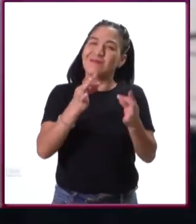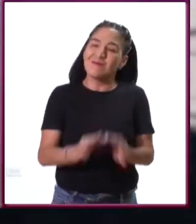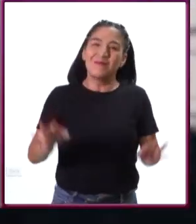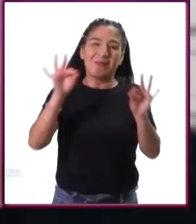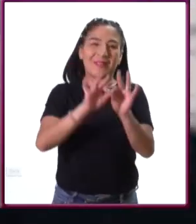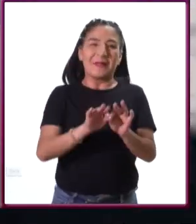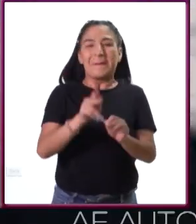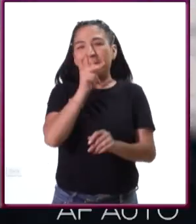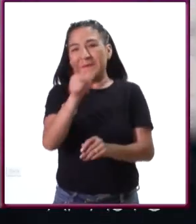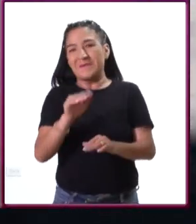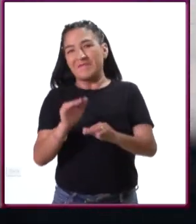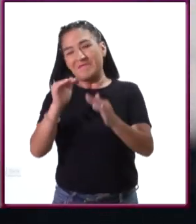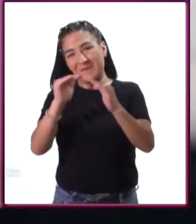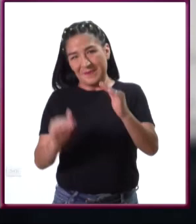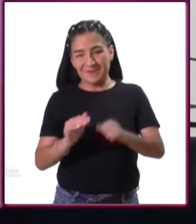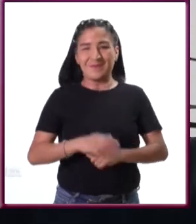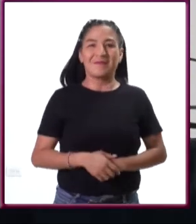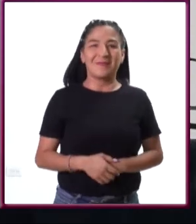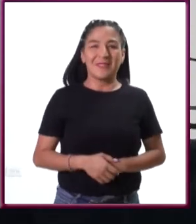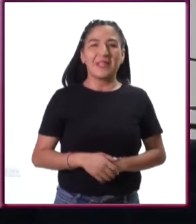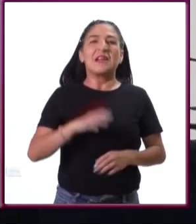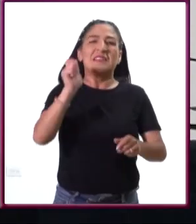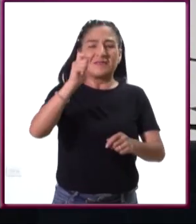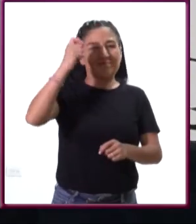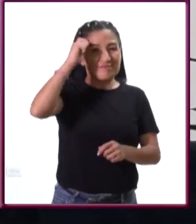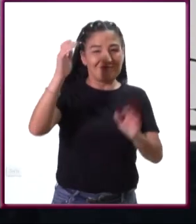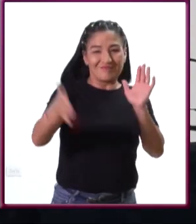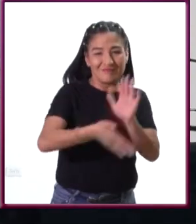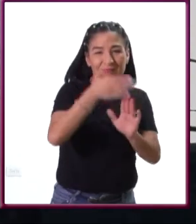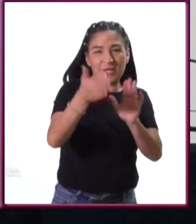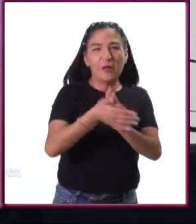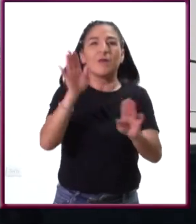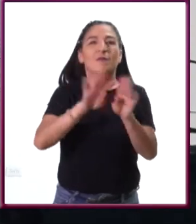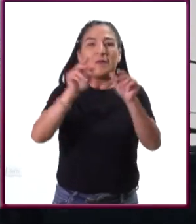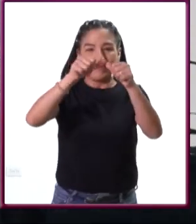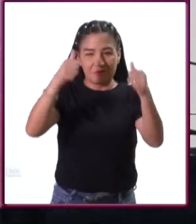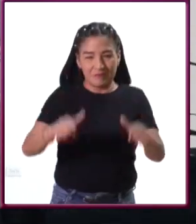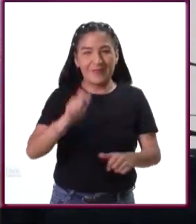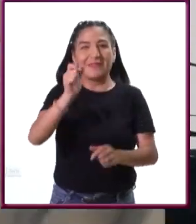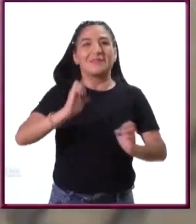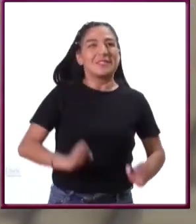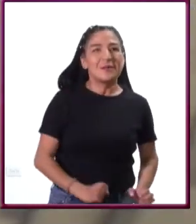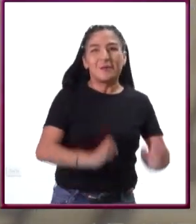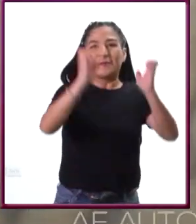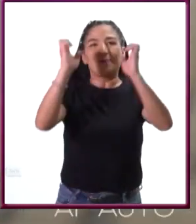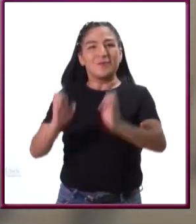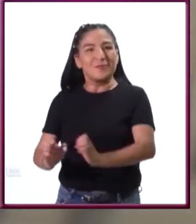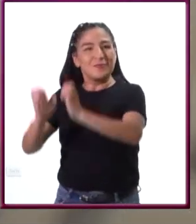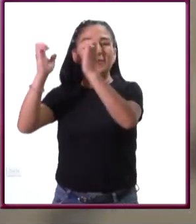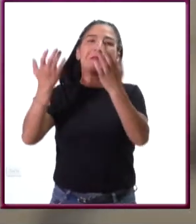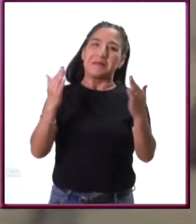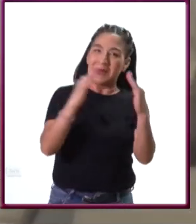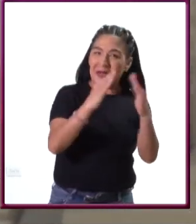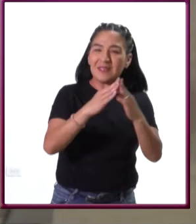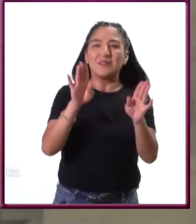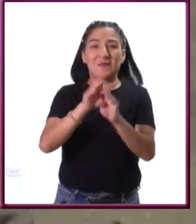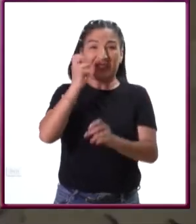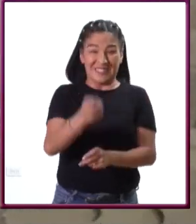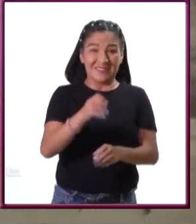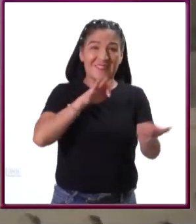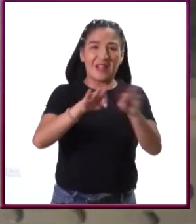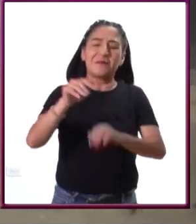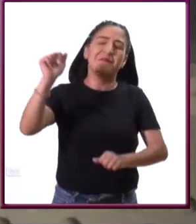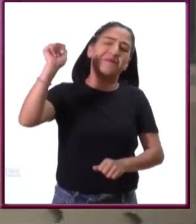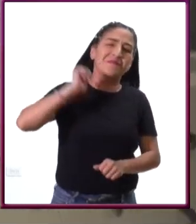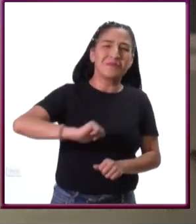La albañilería, que es el arte de construir edificios u obras, es uno de los oficios más antiguos y que requiere